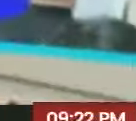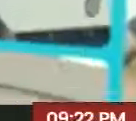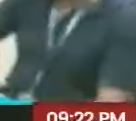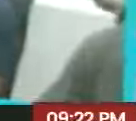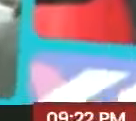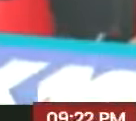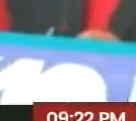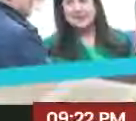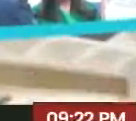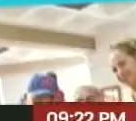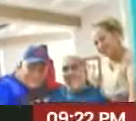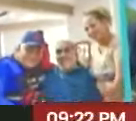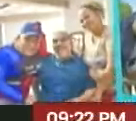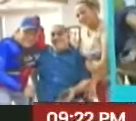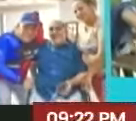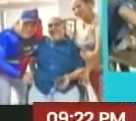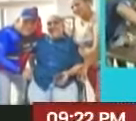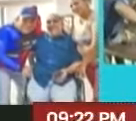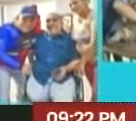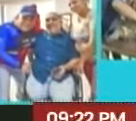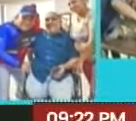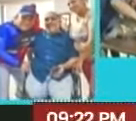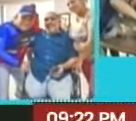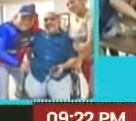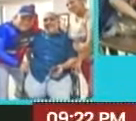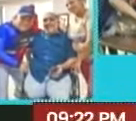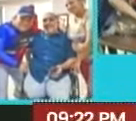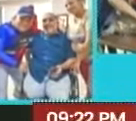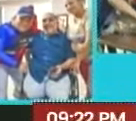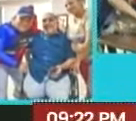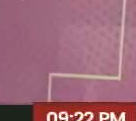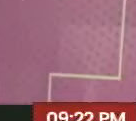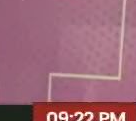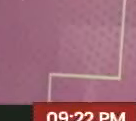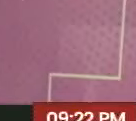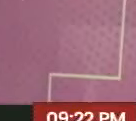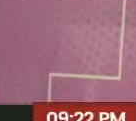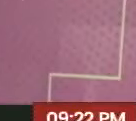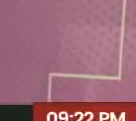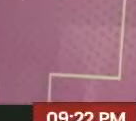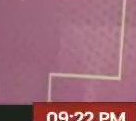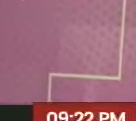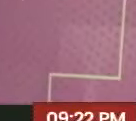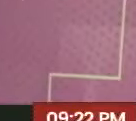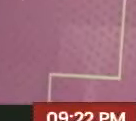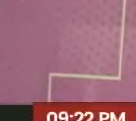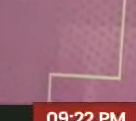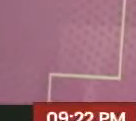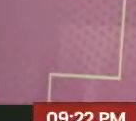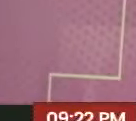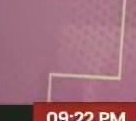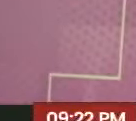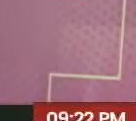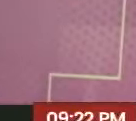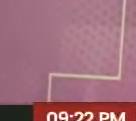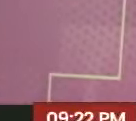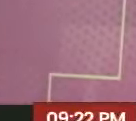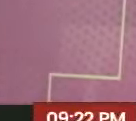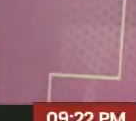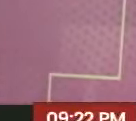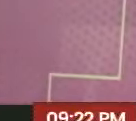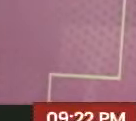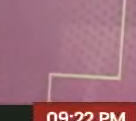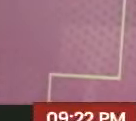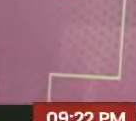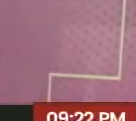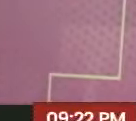Maduro más. Muy buenas noches. noches para usted, presidente, y para quienes nos acompañan